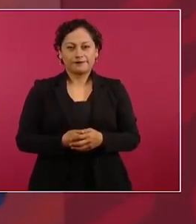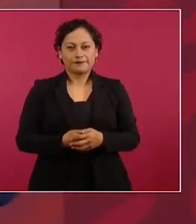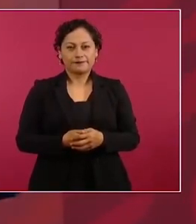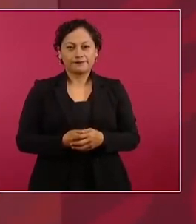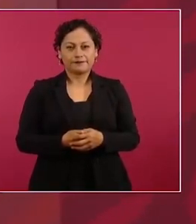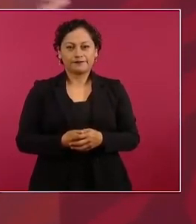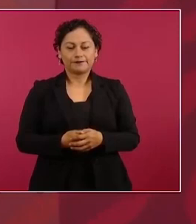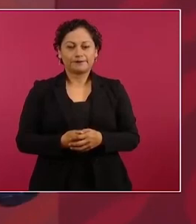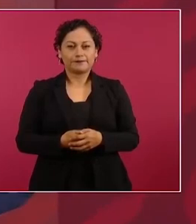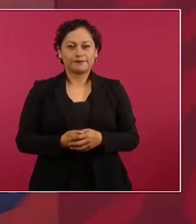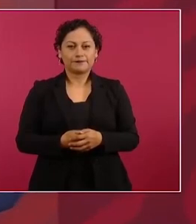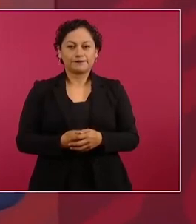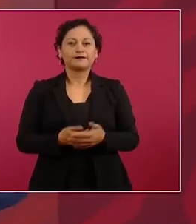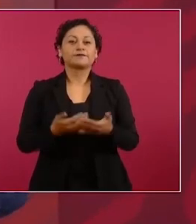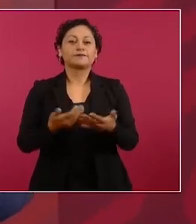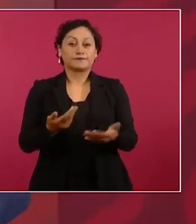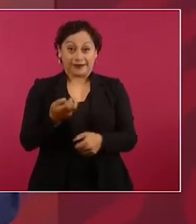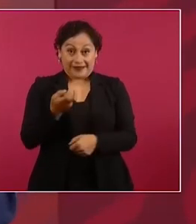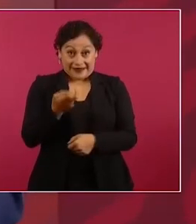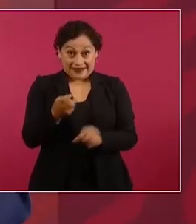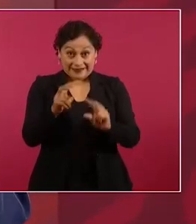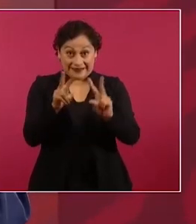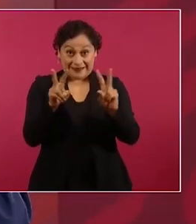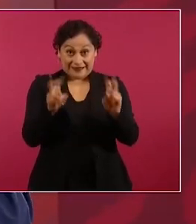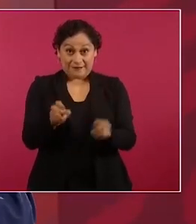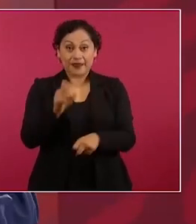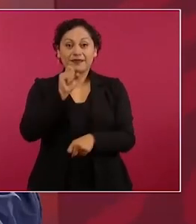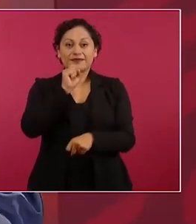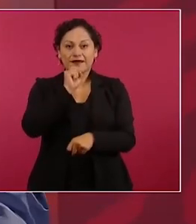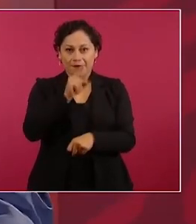Y también generó polémica, ¿no?